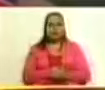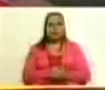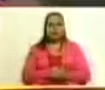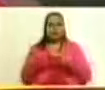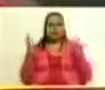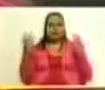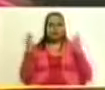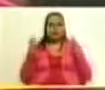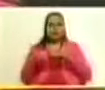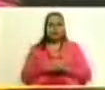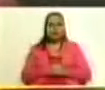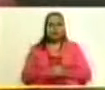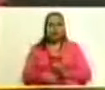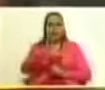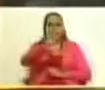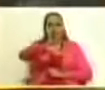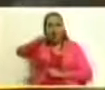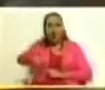El